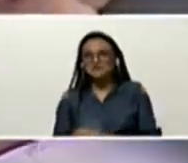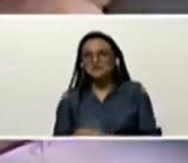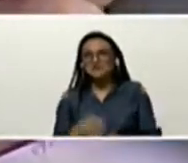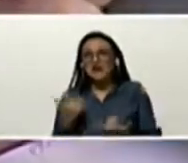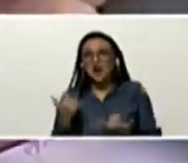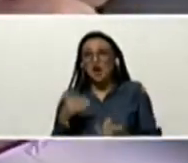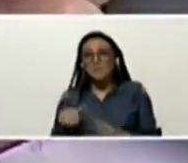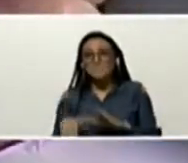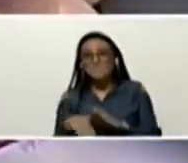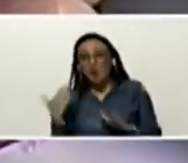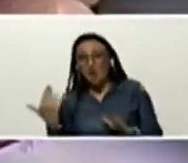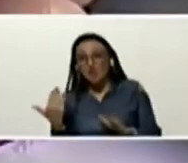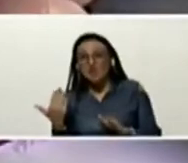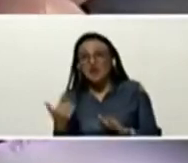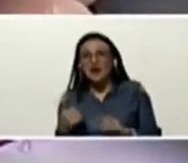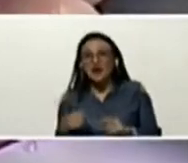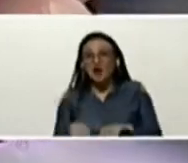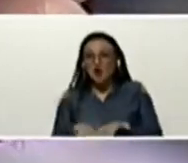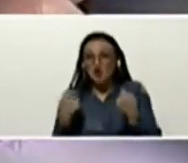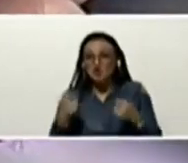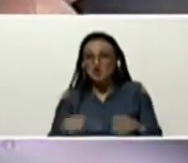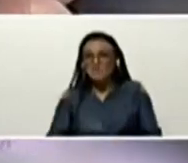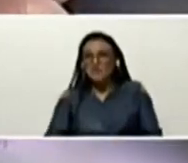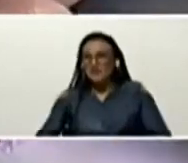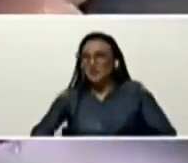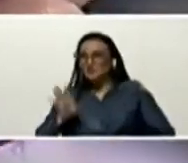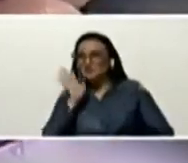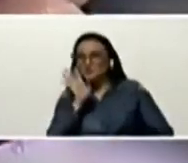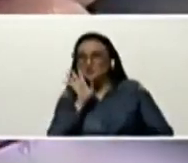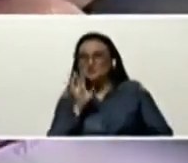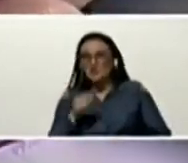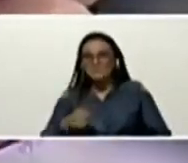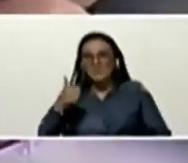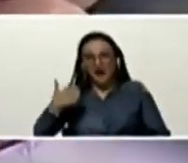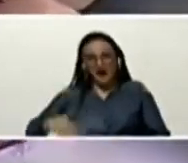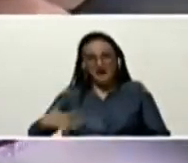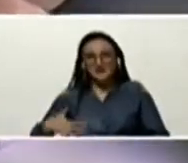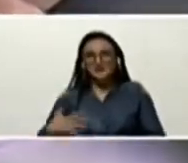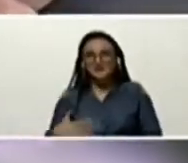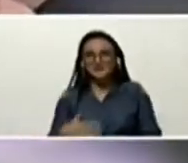Ahora la moda es que mientras más roto y sucio sea el blue jean, más caro.